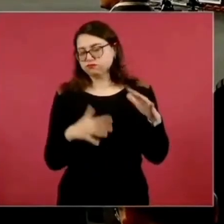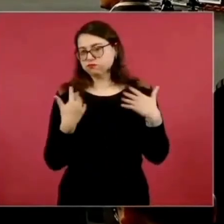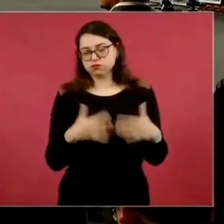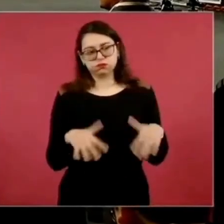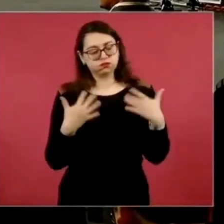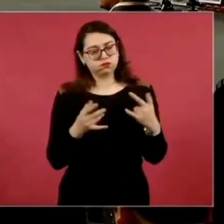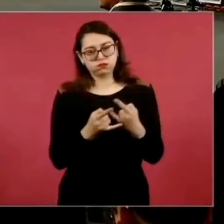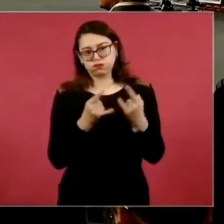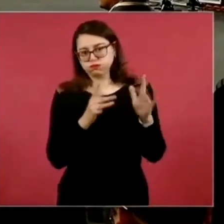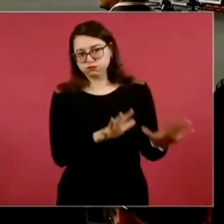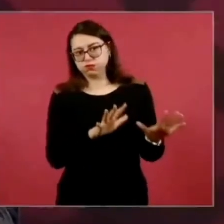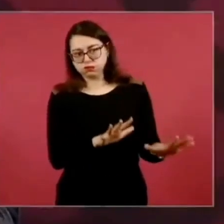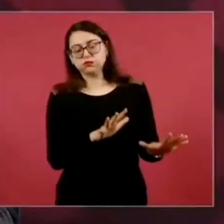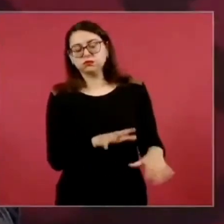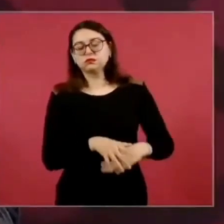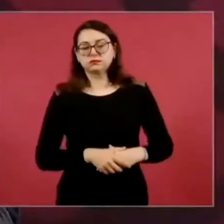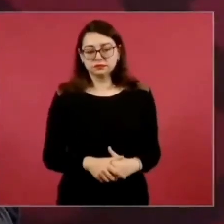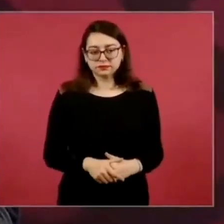Se decía antes,